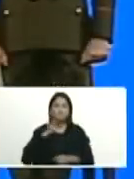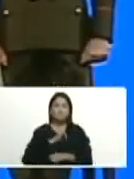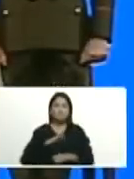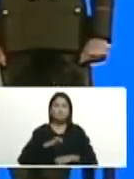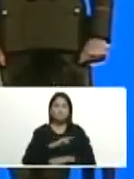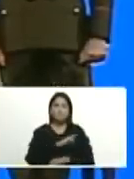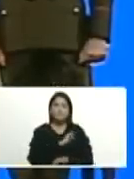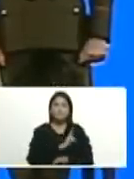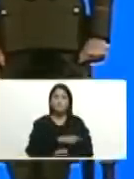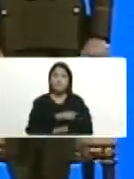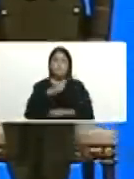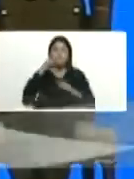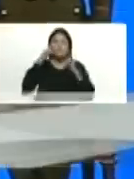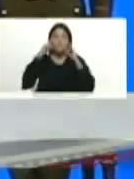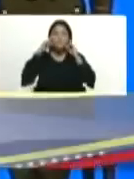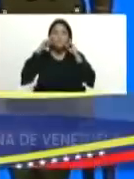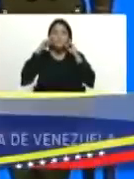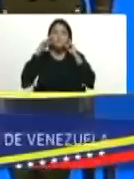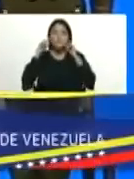profesional,